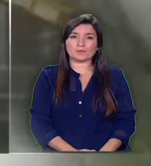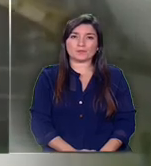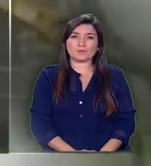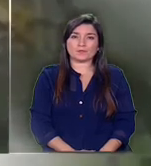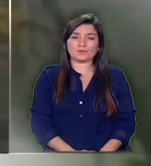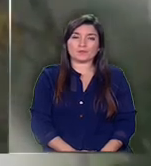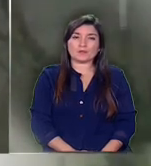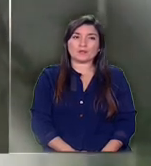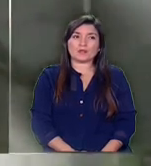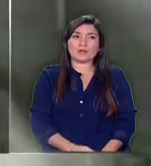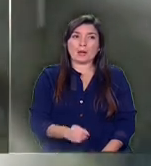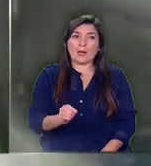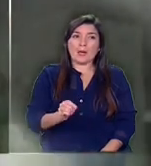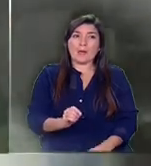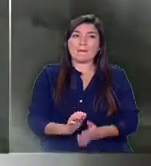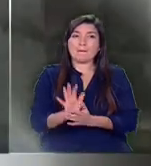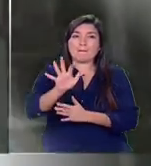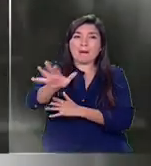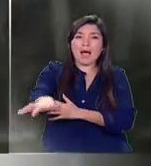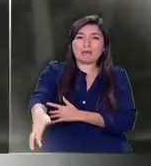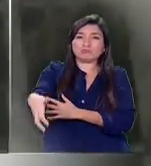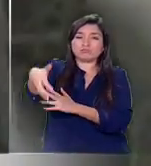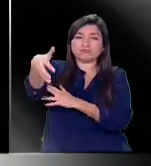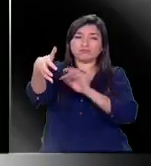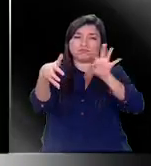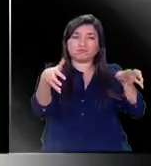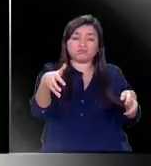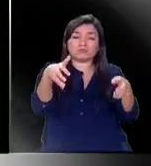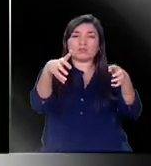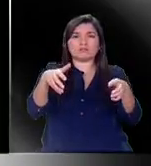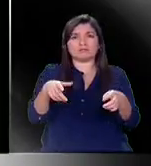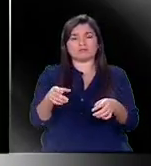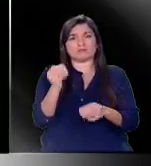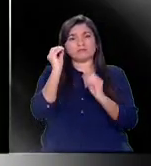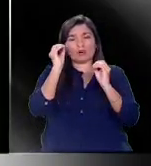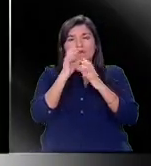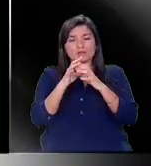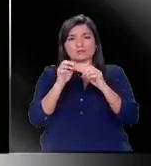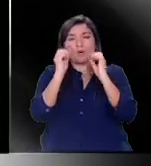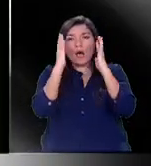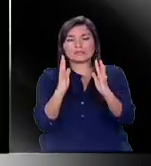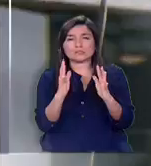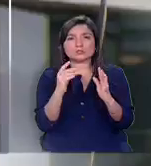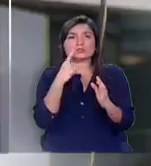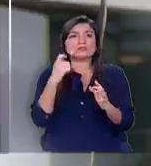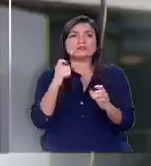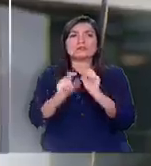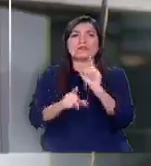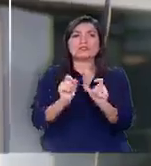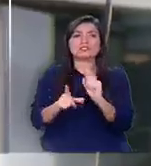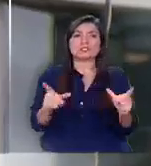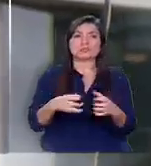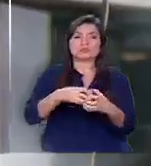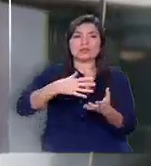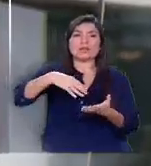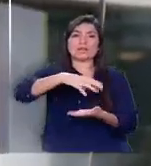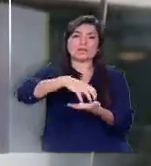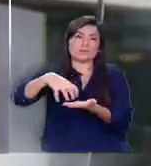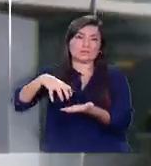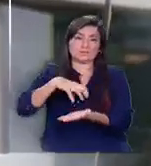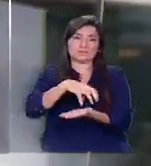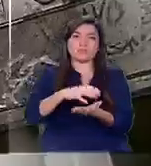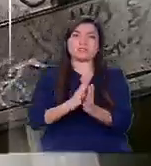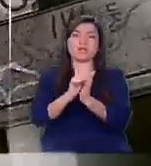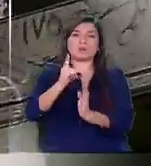El movimiento de máquinas puso en alerta a los defensores patrimoniales de la Villa San Luis. ¿Será este el fin de uno de los proyectos emblemáticos de integración